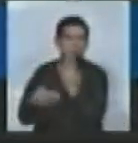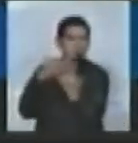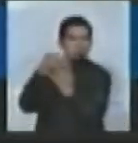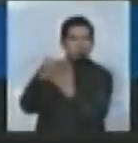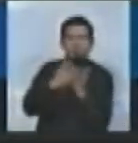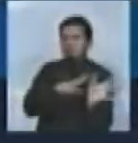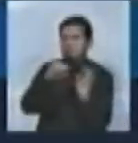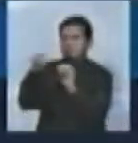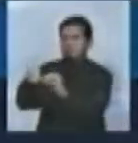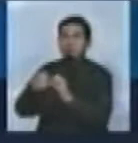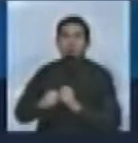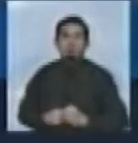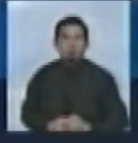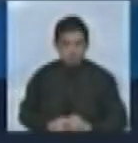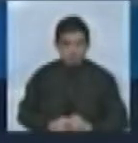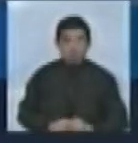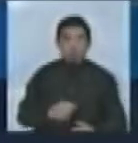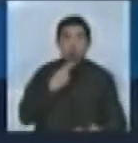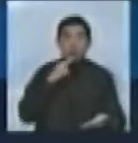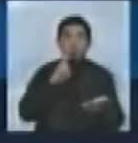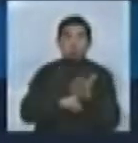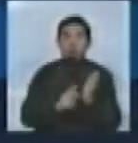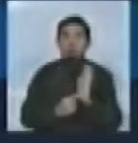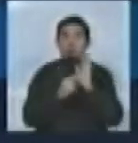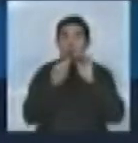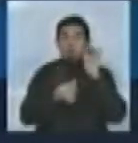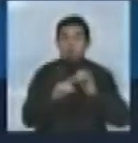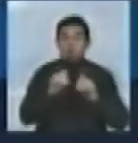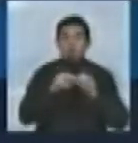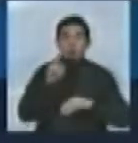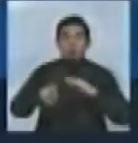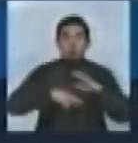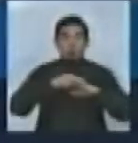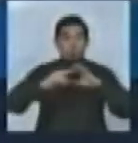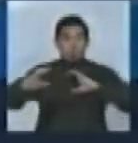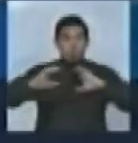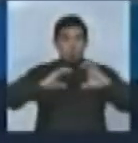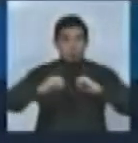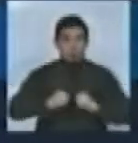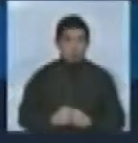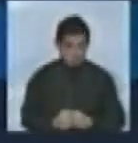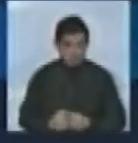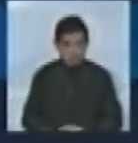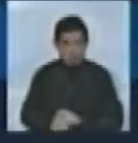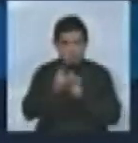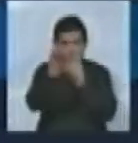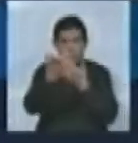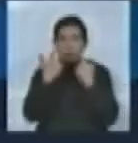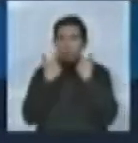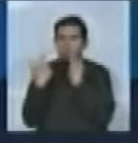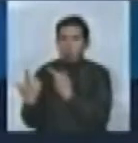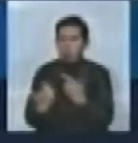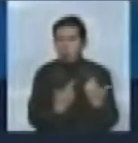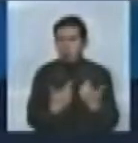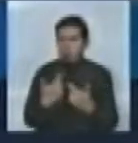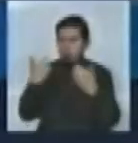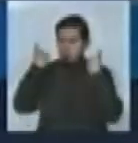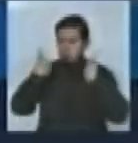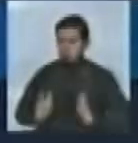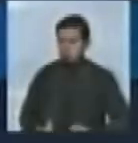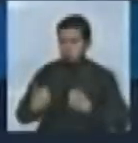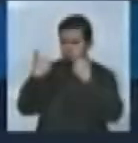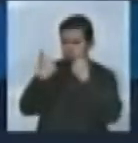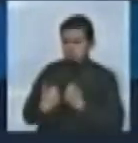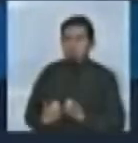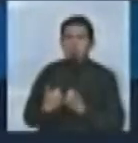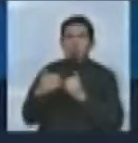La Tacunga. A través de un comunicado, la Secretaría Nacional de Comunicación sostuvo que se garantizará su integridad de acuerdo